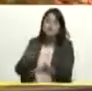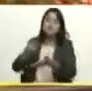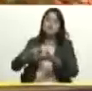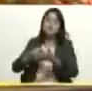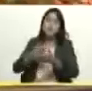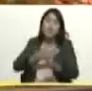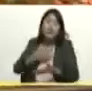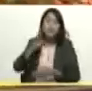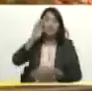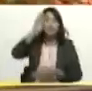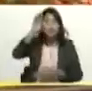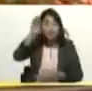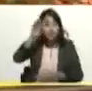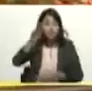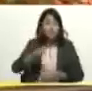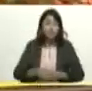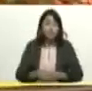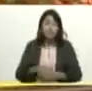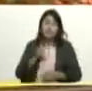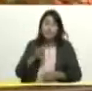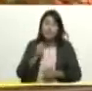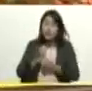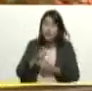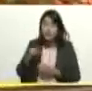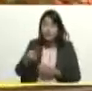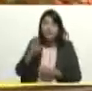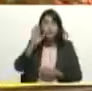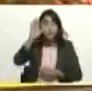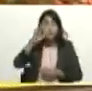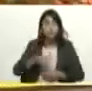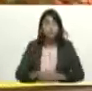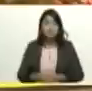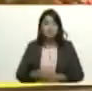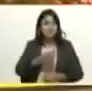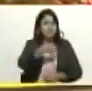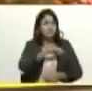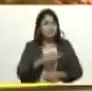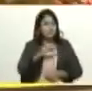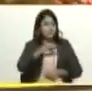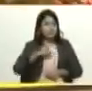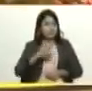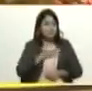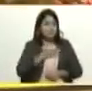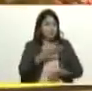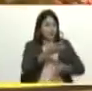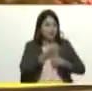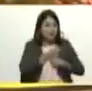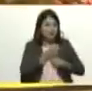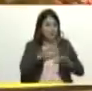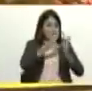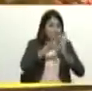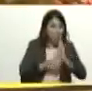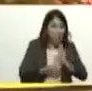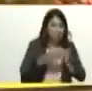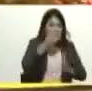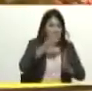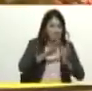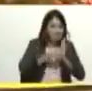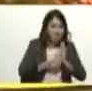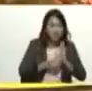que tenemos que nosotros construir. No la sociedad del individualismo, del egoísmo, del robo, de las mafias.